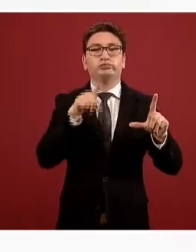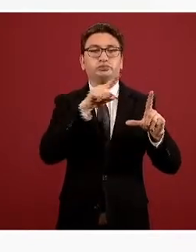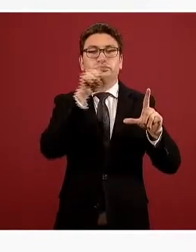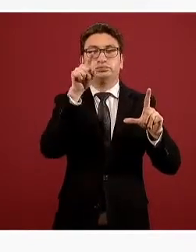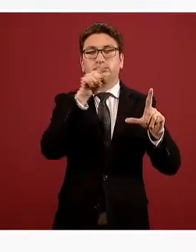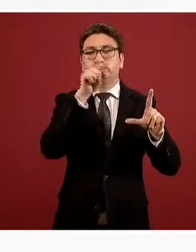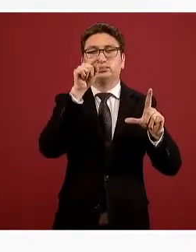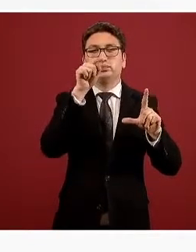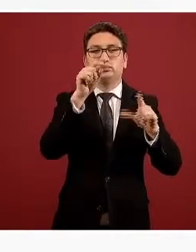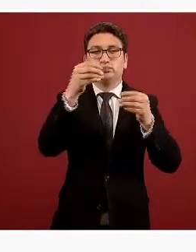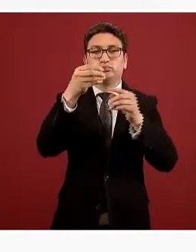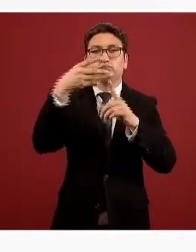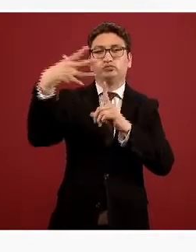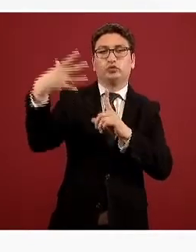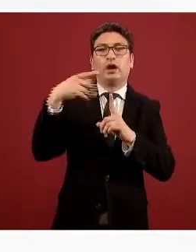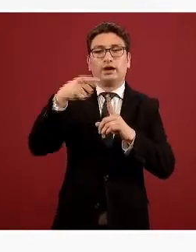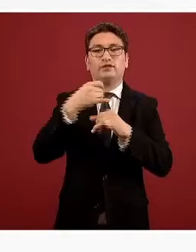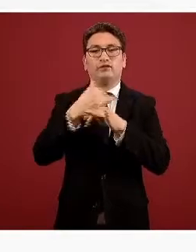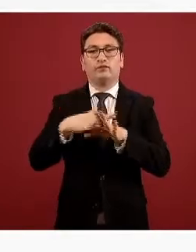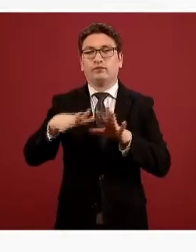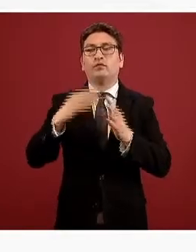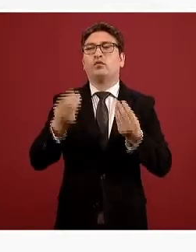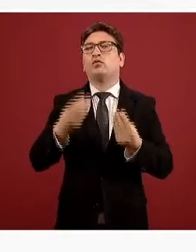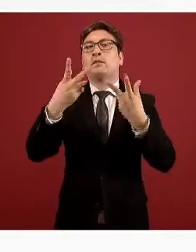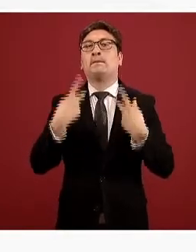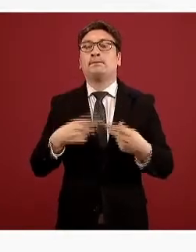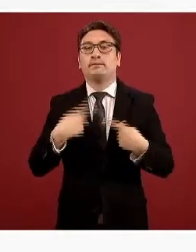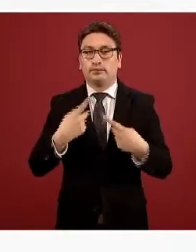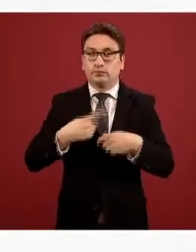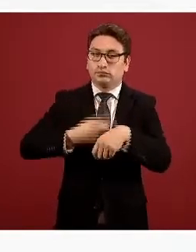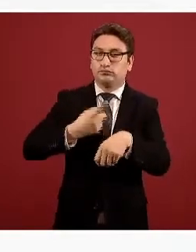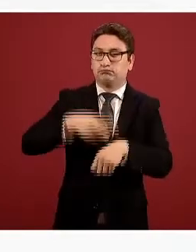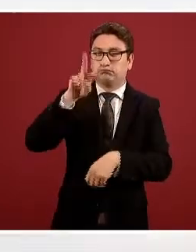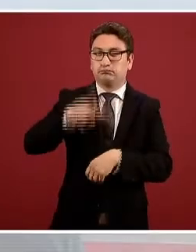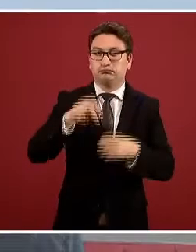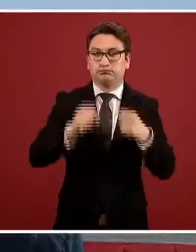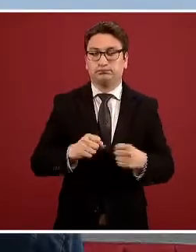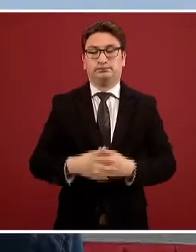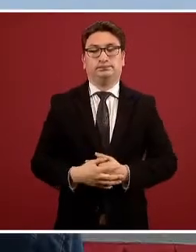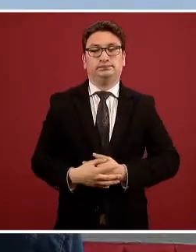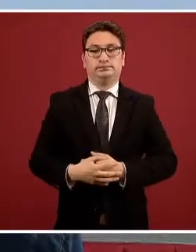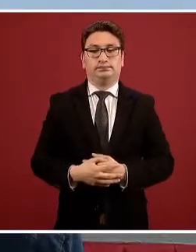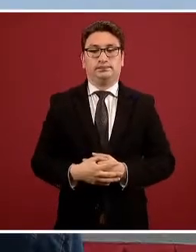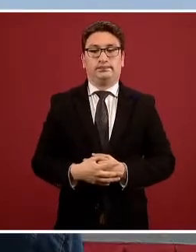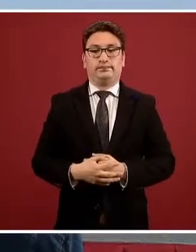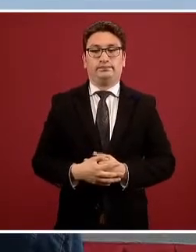se sobresale una ficha que indica la cantidad de casos confirmados. La siguiente, por favor.